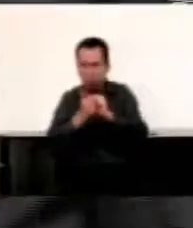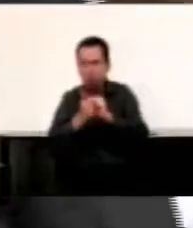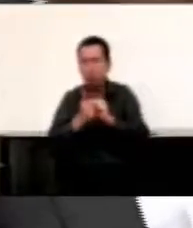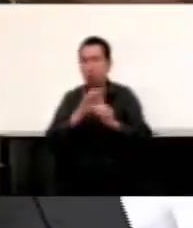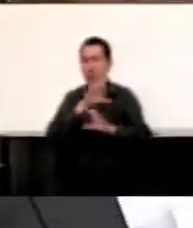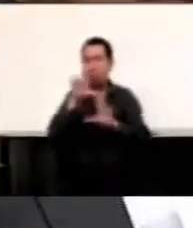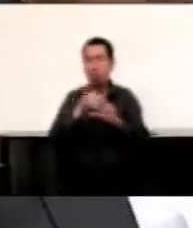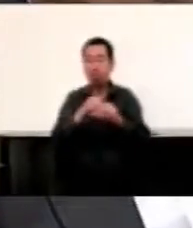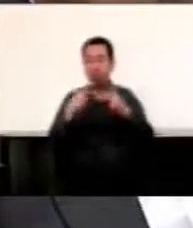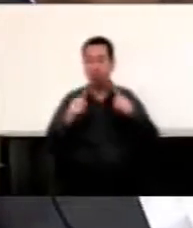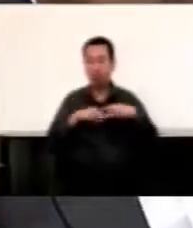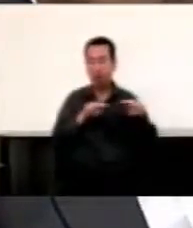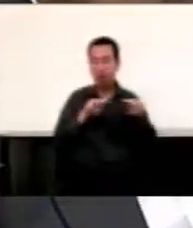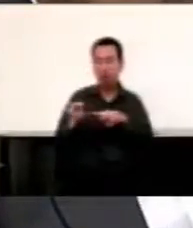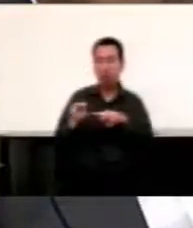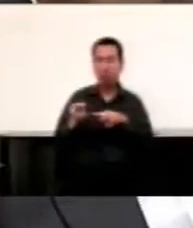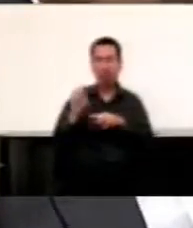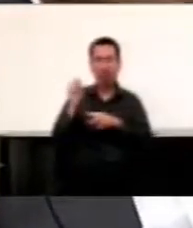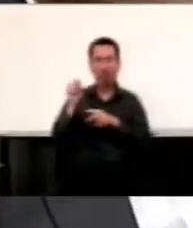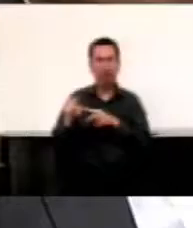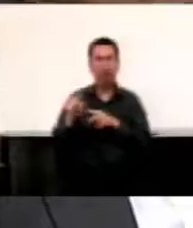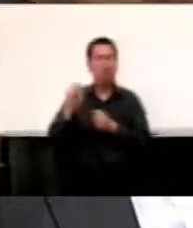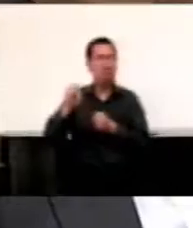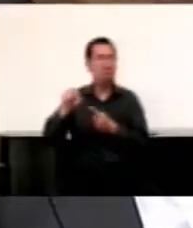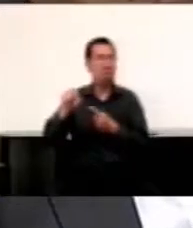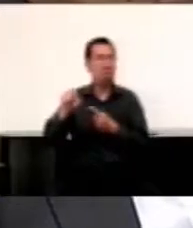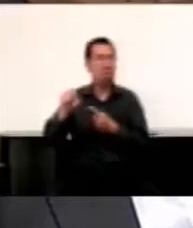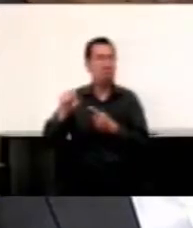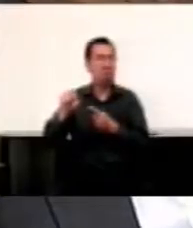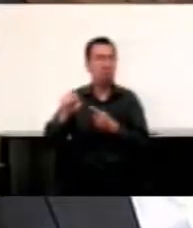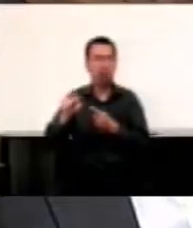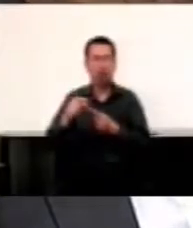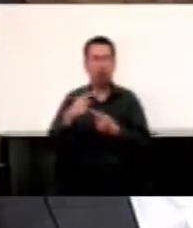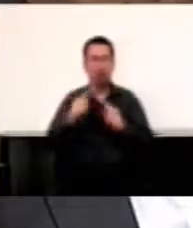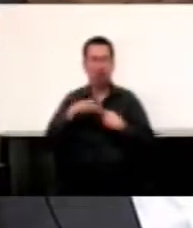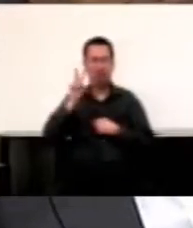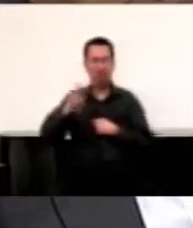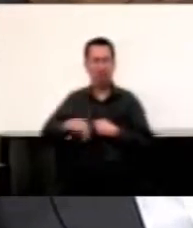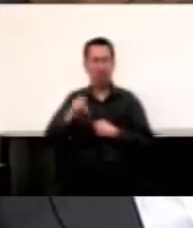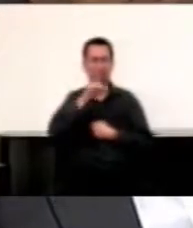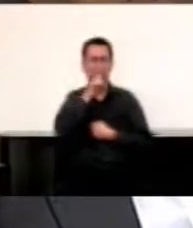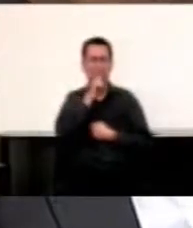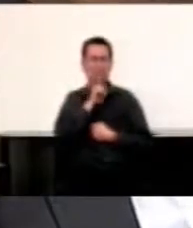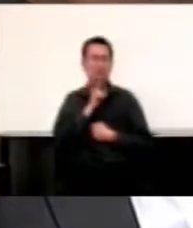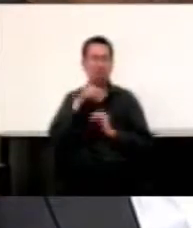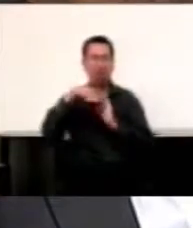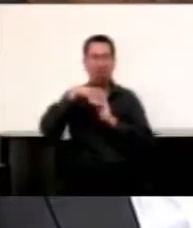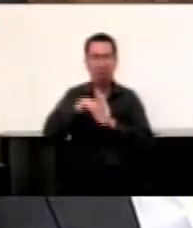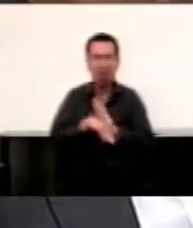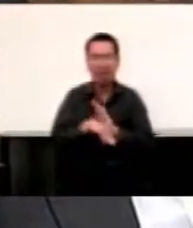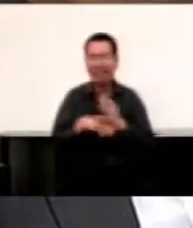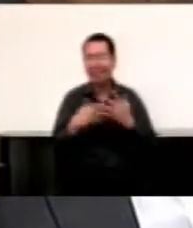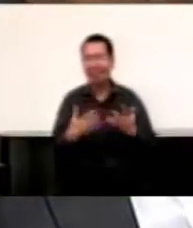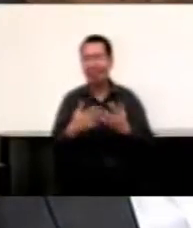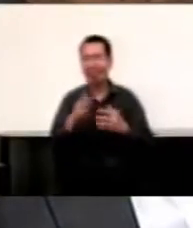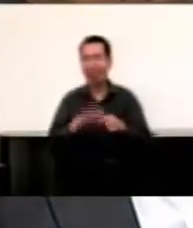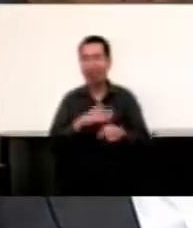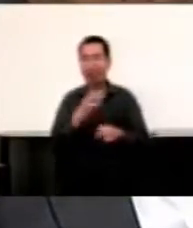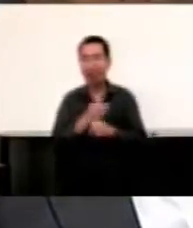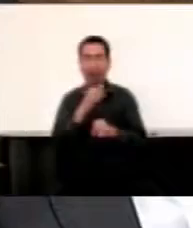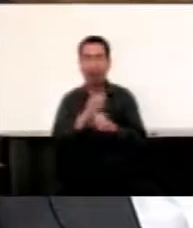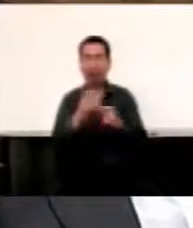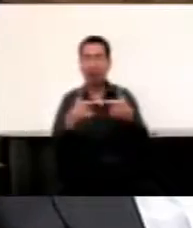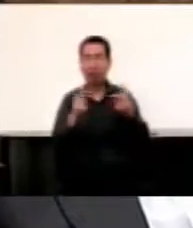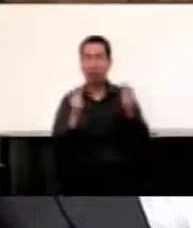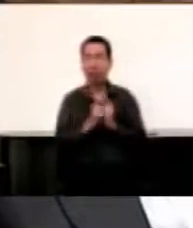que tiene la ciudadanía en relación con la credibilidad, y sobre todo un tema que duele, que pega mucho en el sistema electoral mexicano,